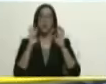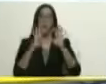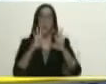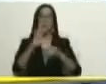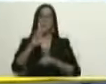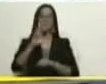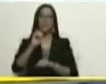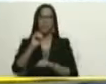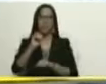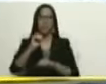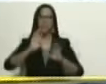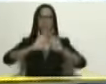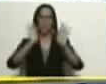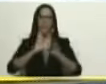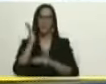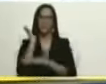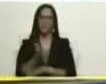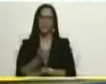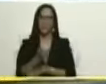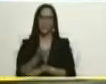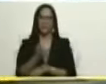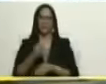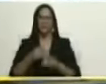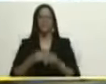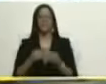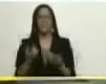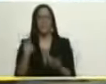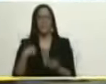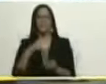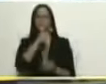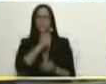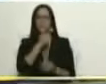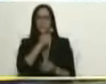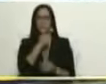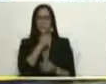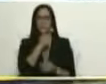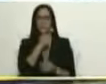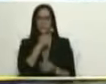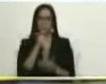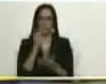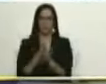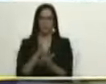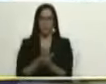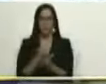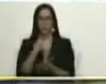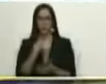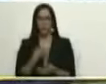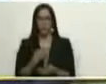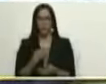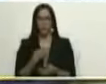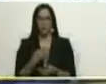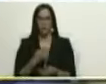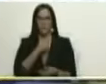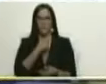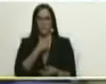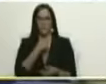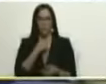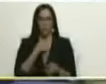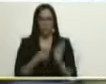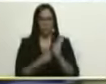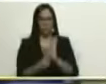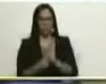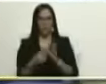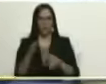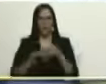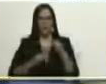930 medidas coercitivas que hemos resistido. Yo siempre lo digo, me gusta graficarlo, lo comentaba con